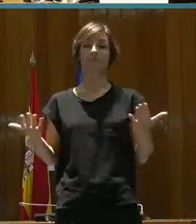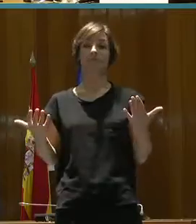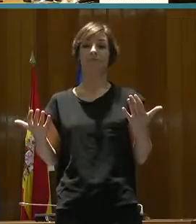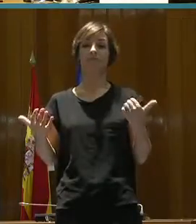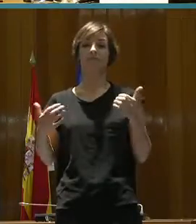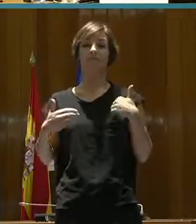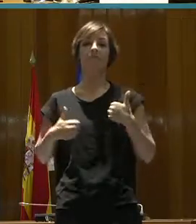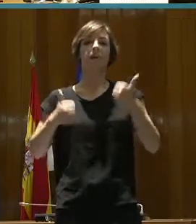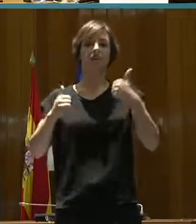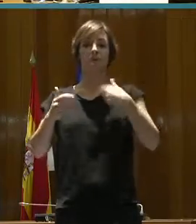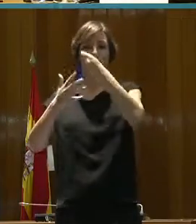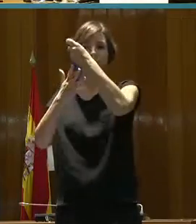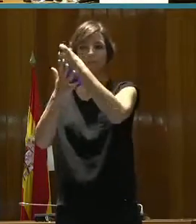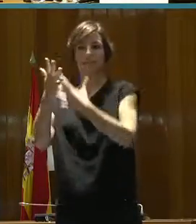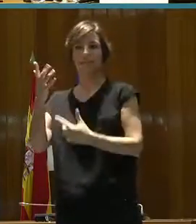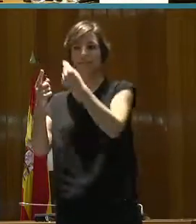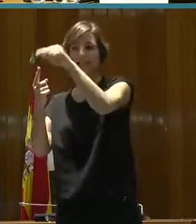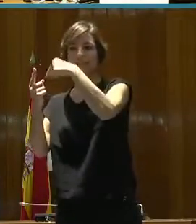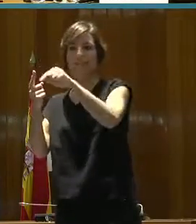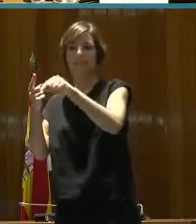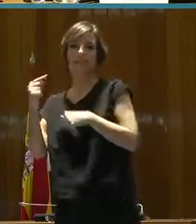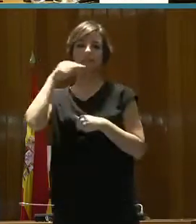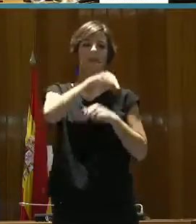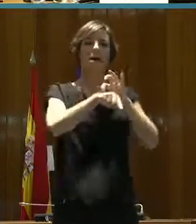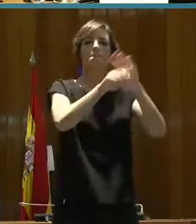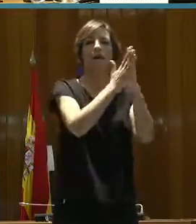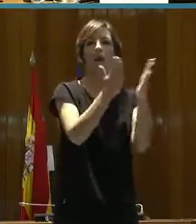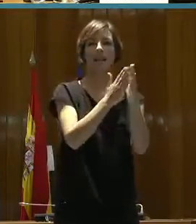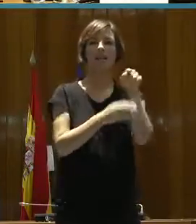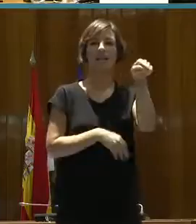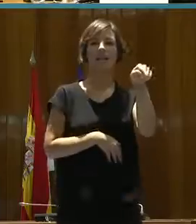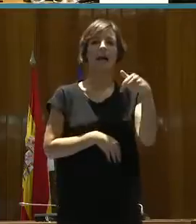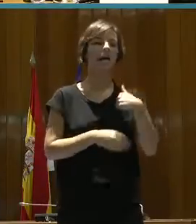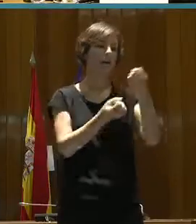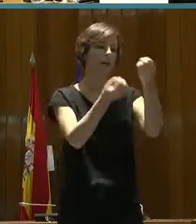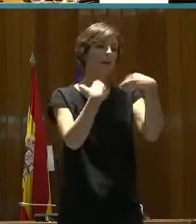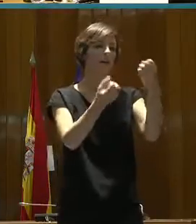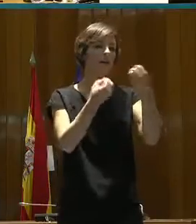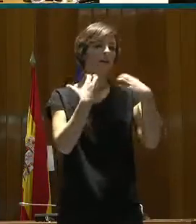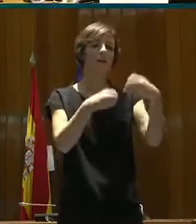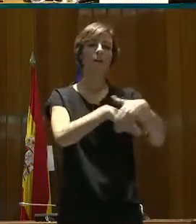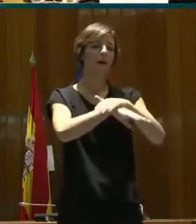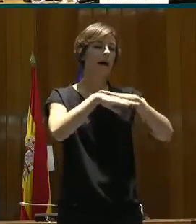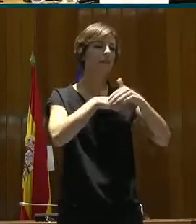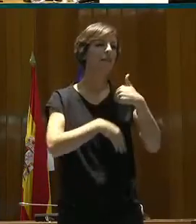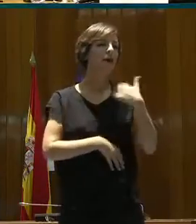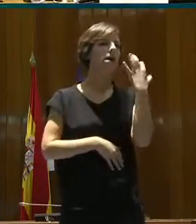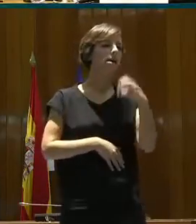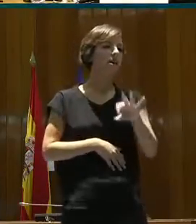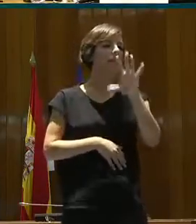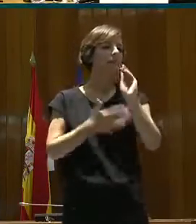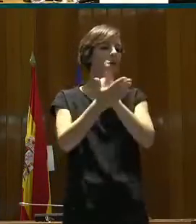la checklist al manual, donde se le ofrecerá la información de base necesaria para entender esa